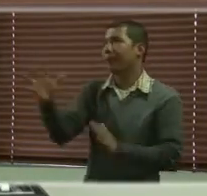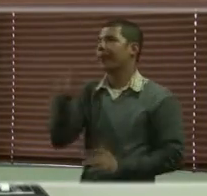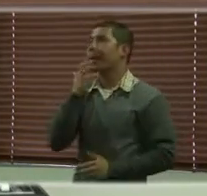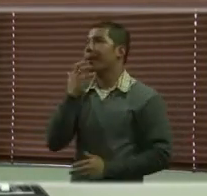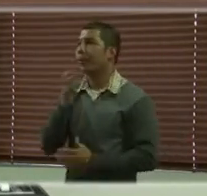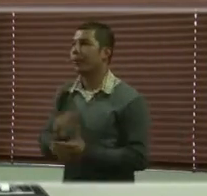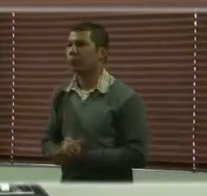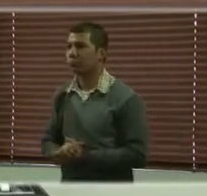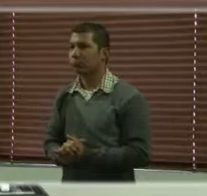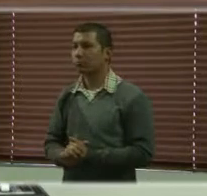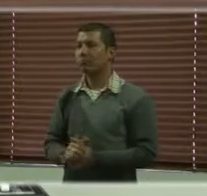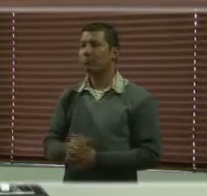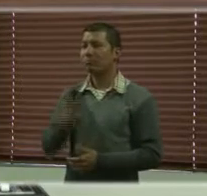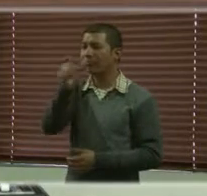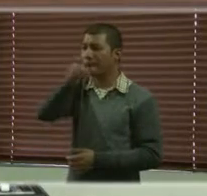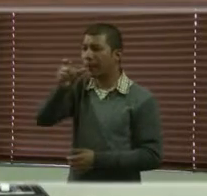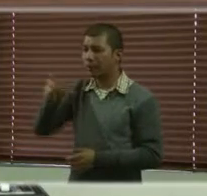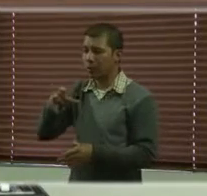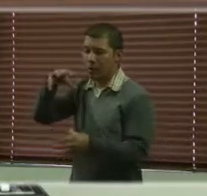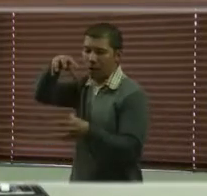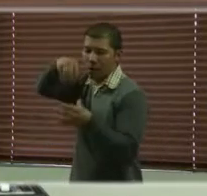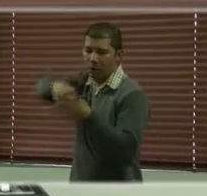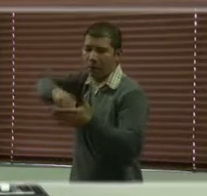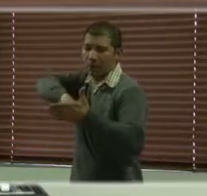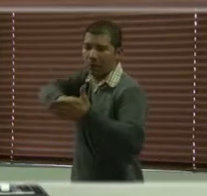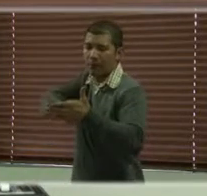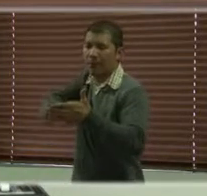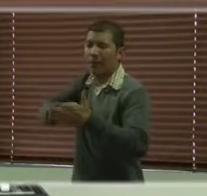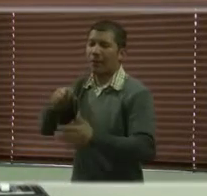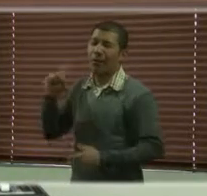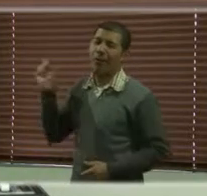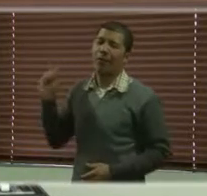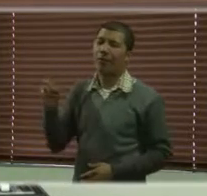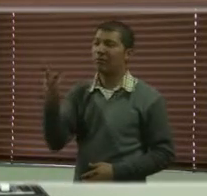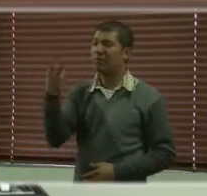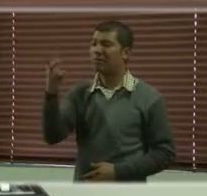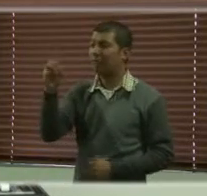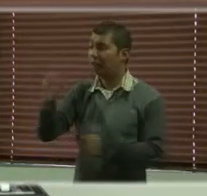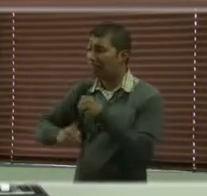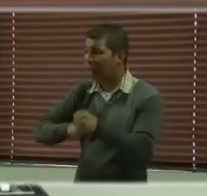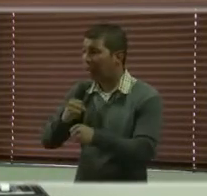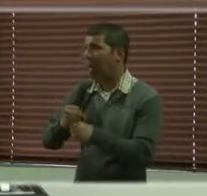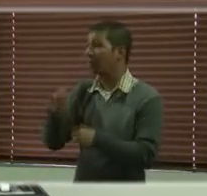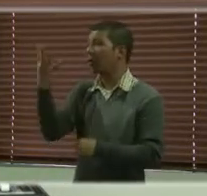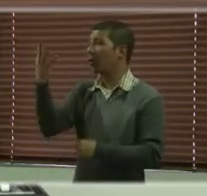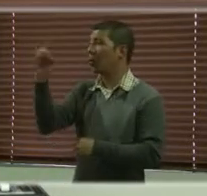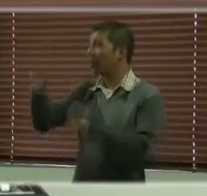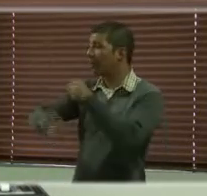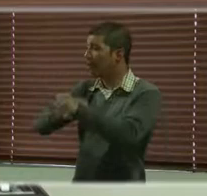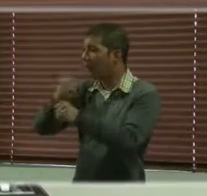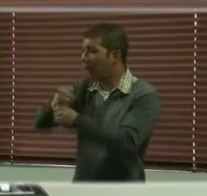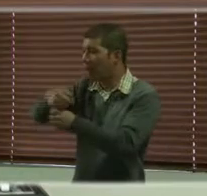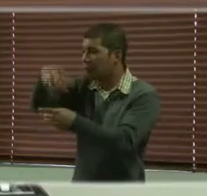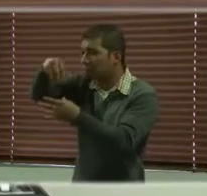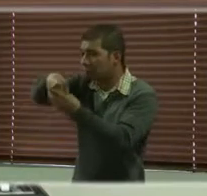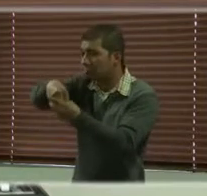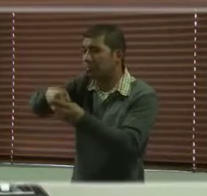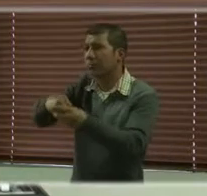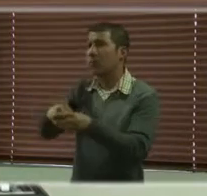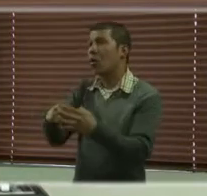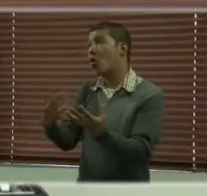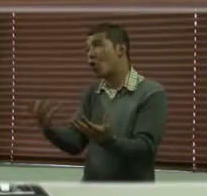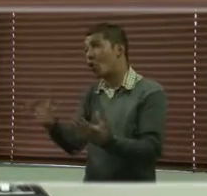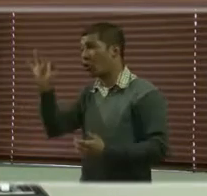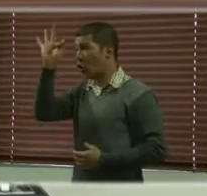donde las personas han permanecido treinta cuarentas hasta sesenta años toda la vida ahí hospitales principalmente hospitales